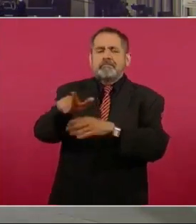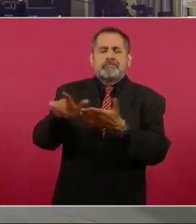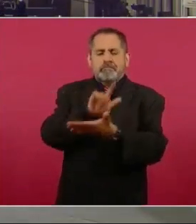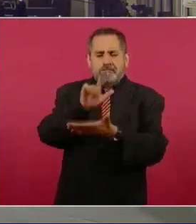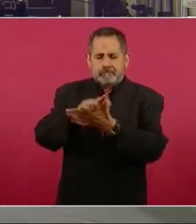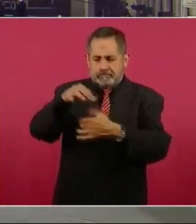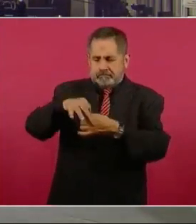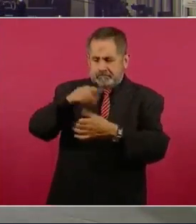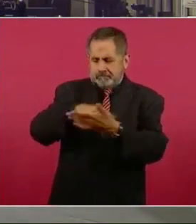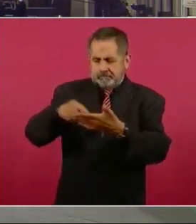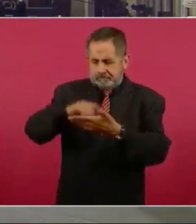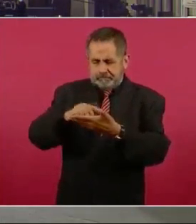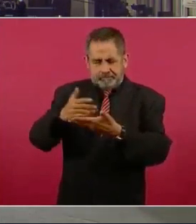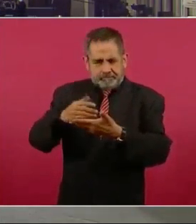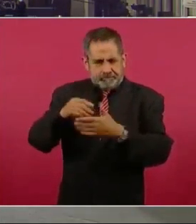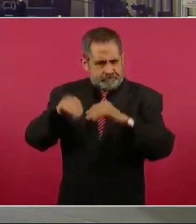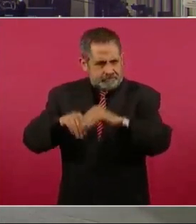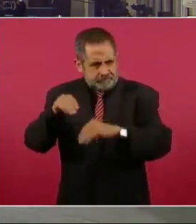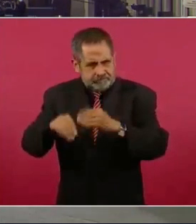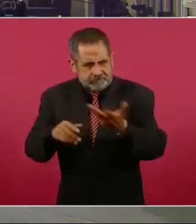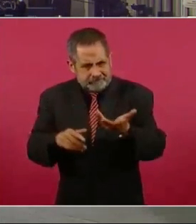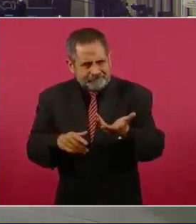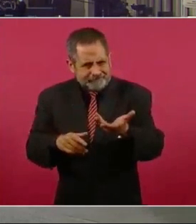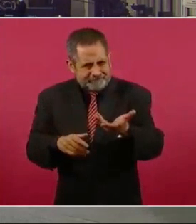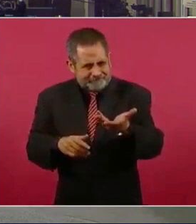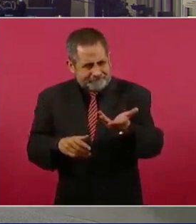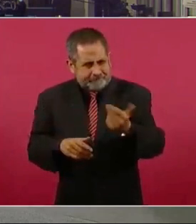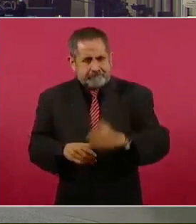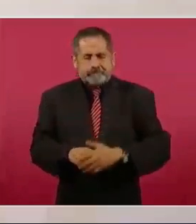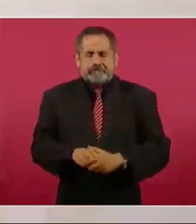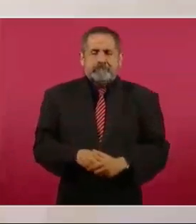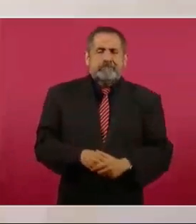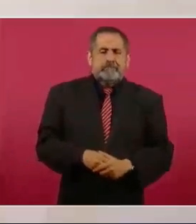electoral? Pues sí, pero